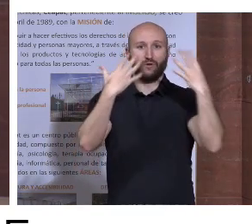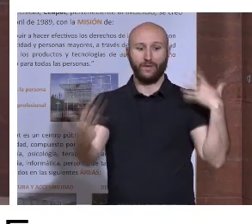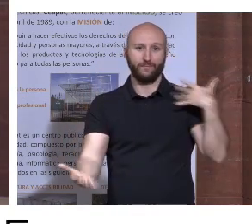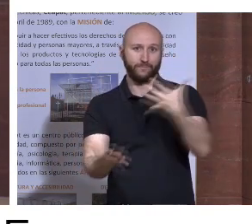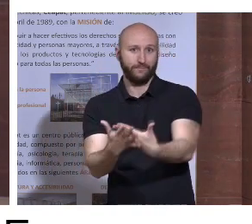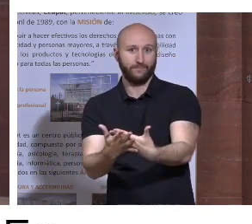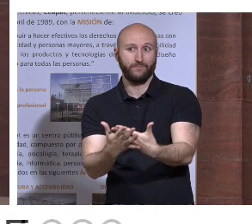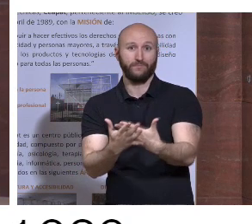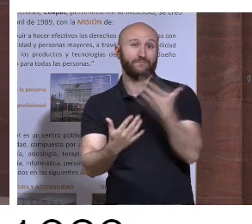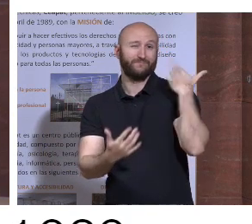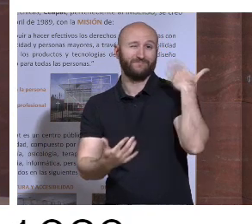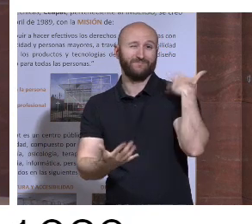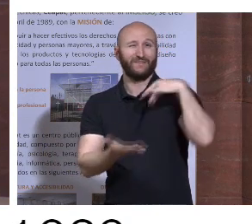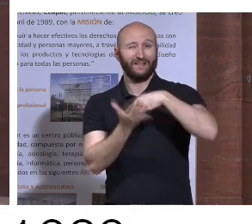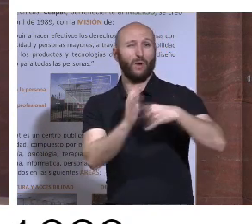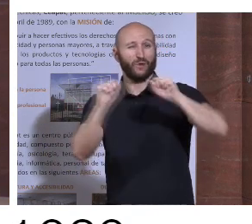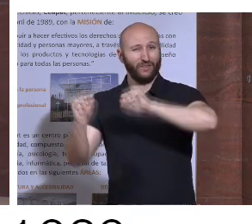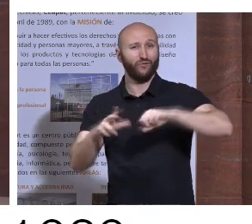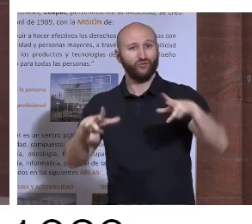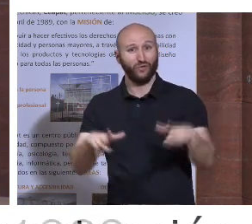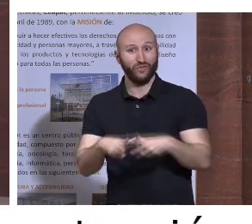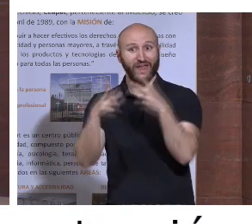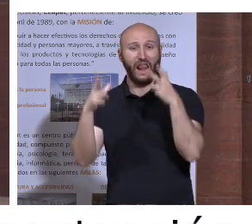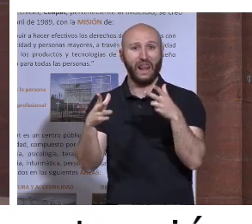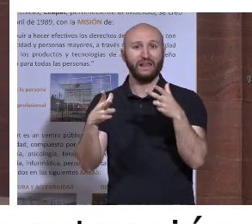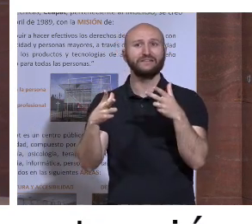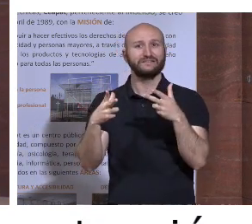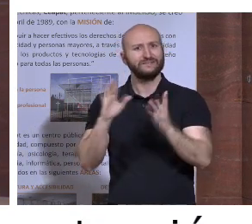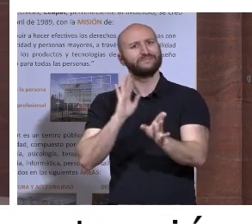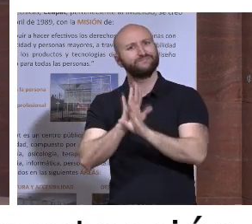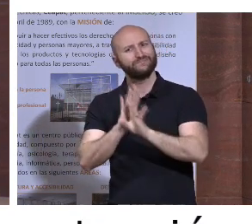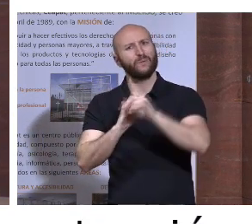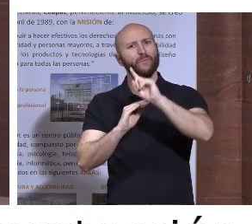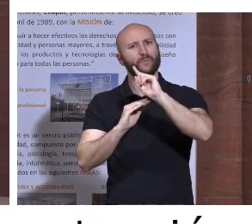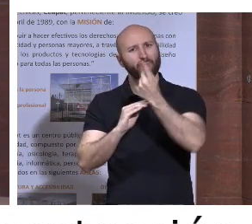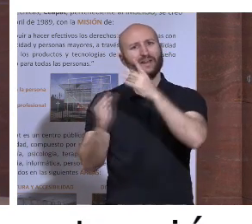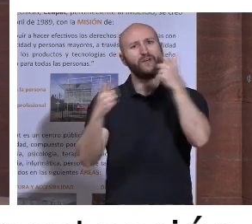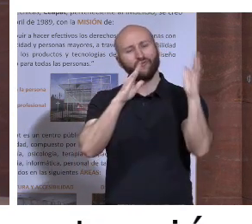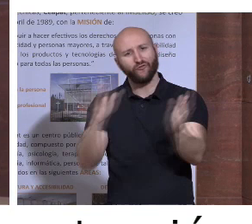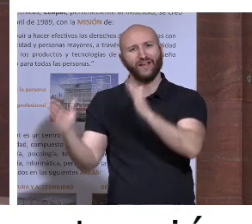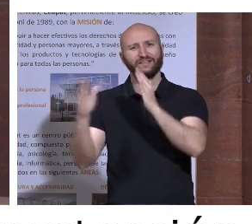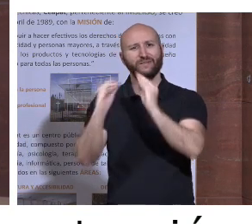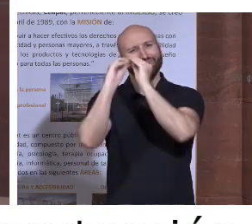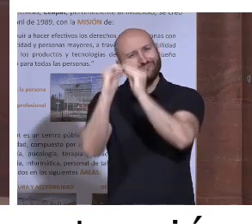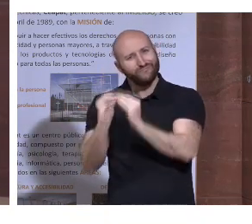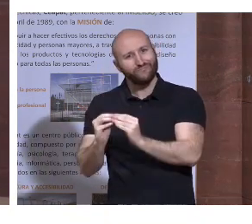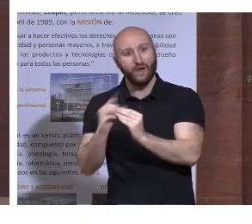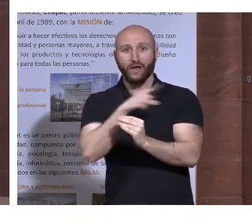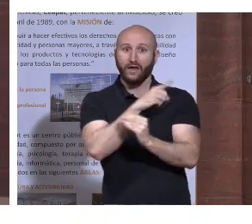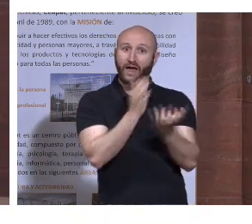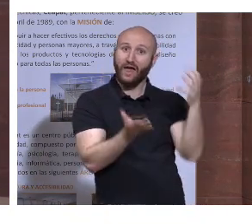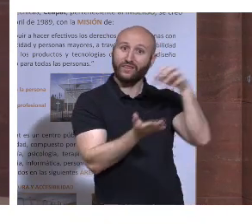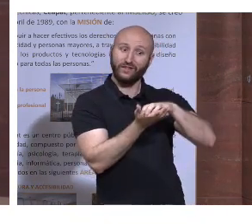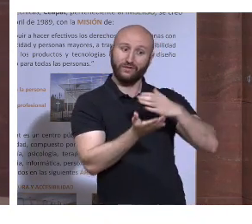aún nuestro sistema de protección social estaba en primera fase de construcción, el CEAPAT, este